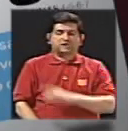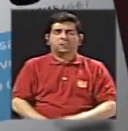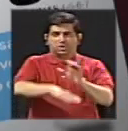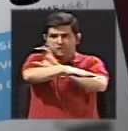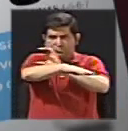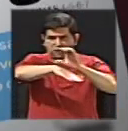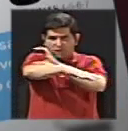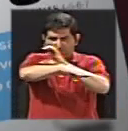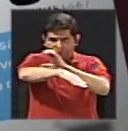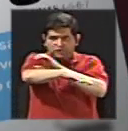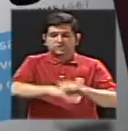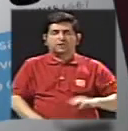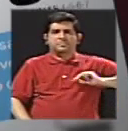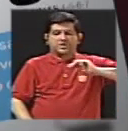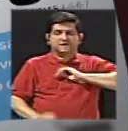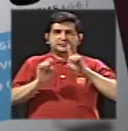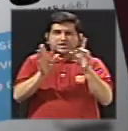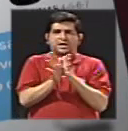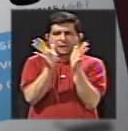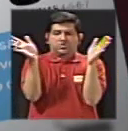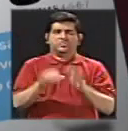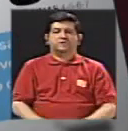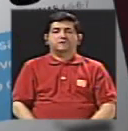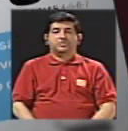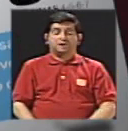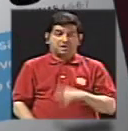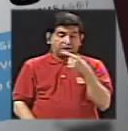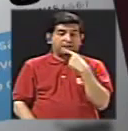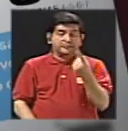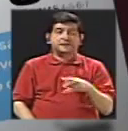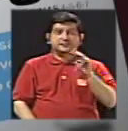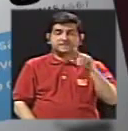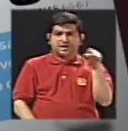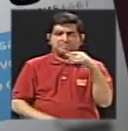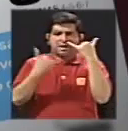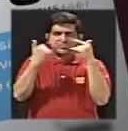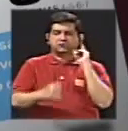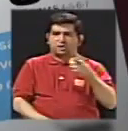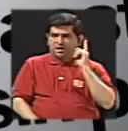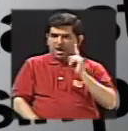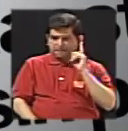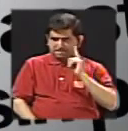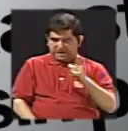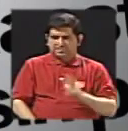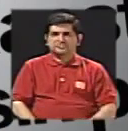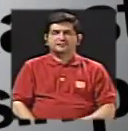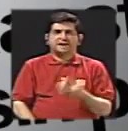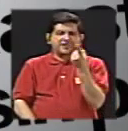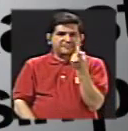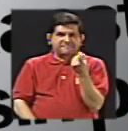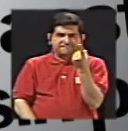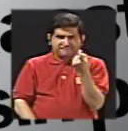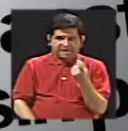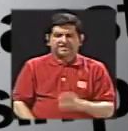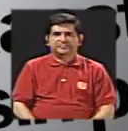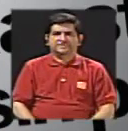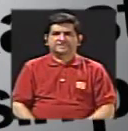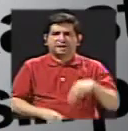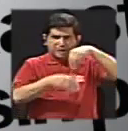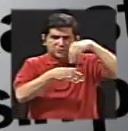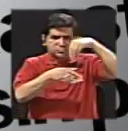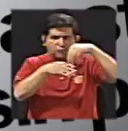informática del Ministerio de Educación Pública, según el cual desde marzo se había advertido la falta en la